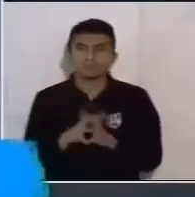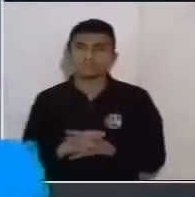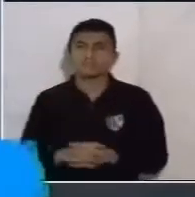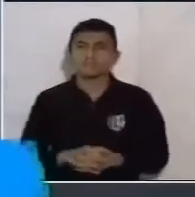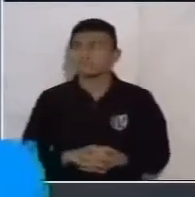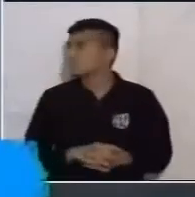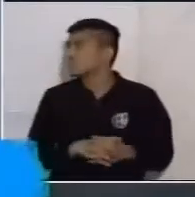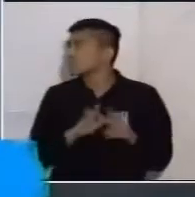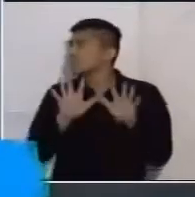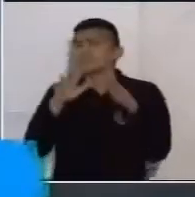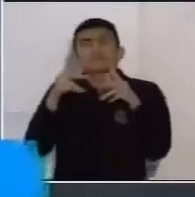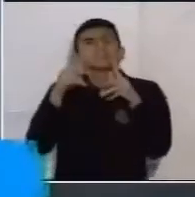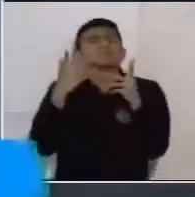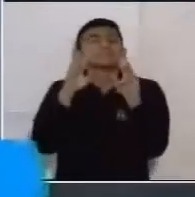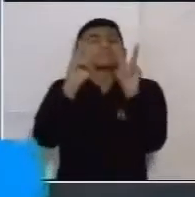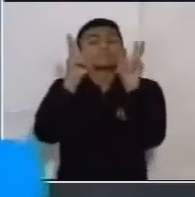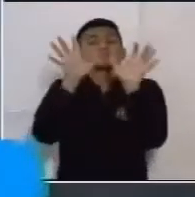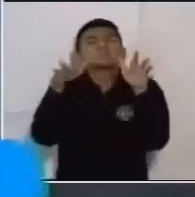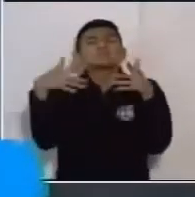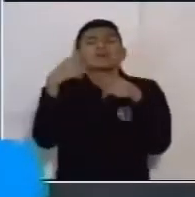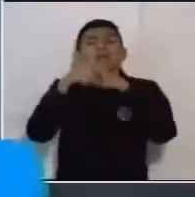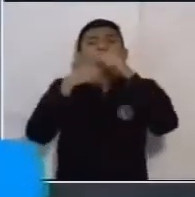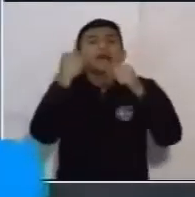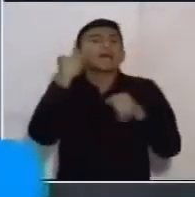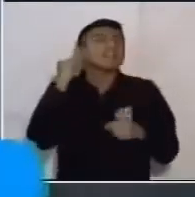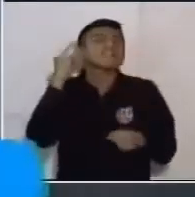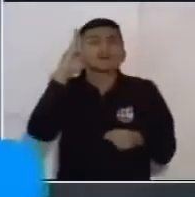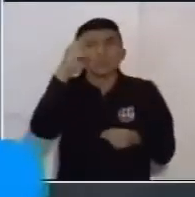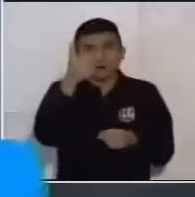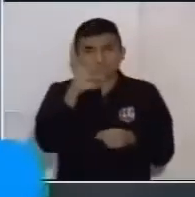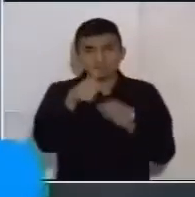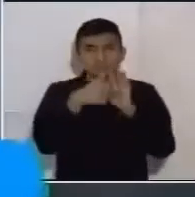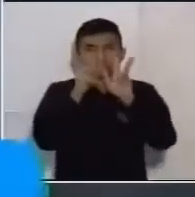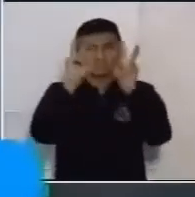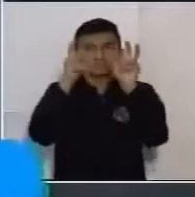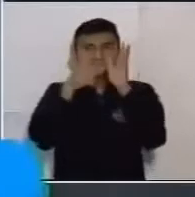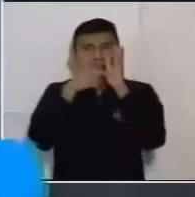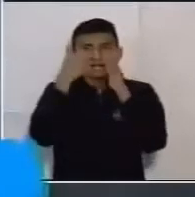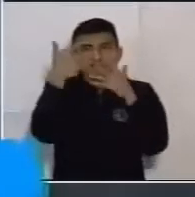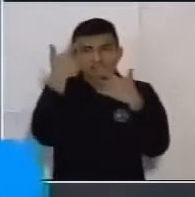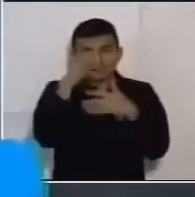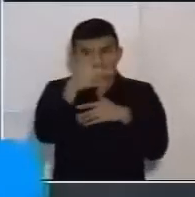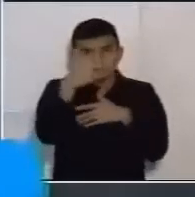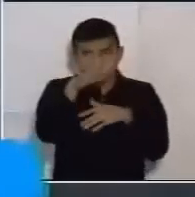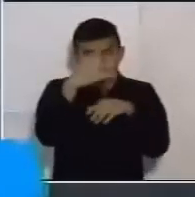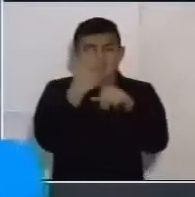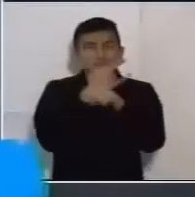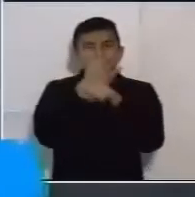¿A qué figura corresponderá esta fórmula? Que ya la han usado ustedes.